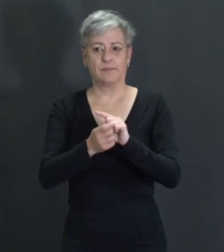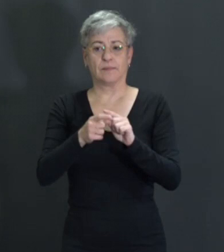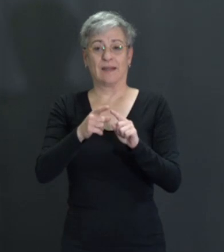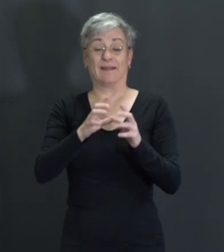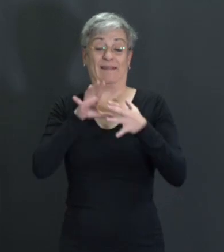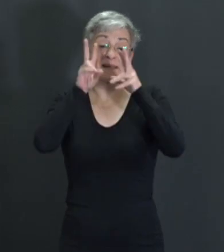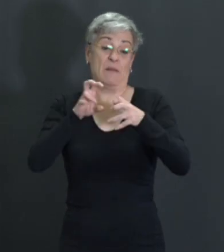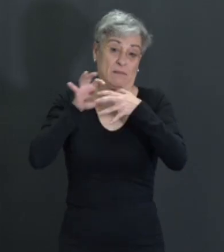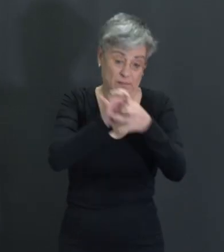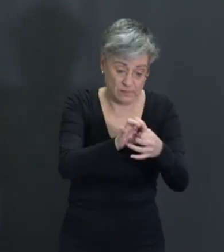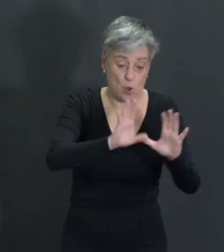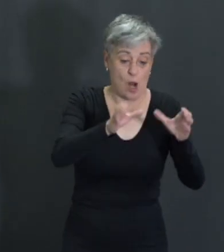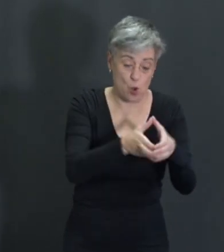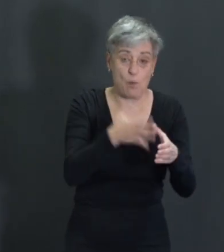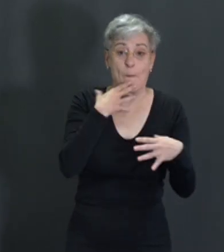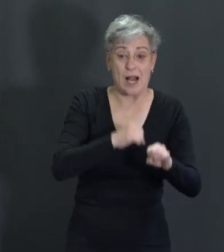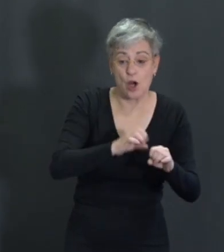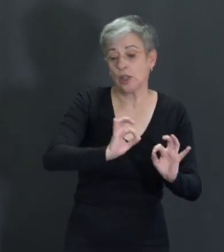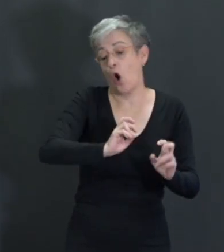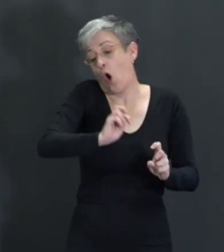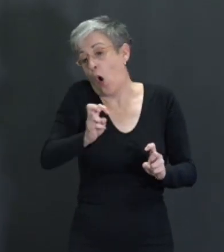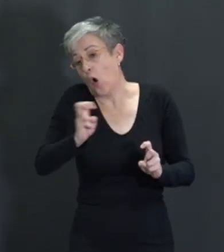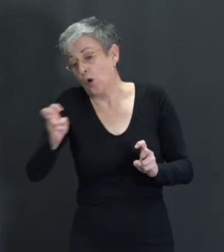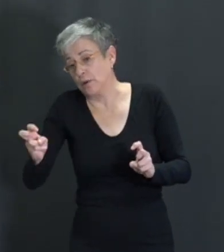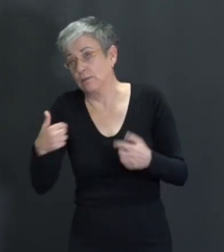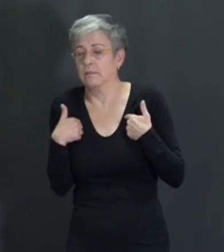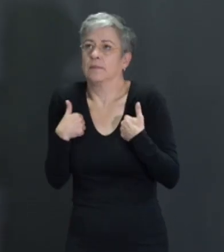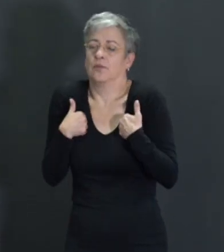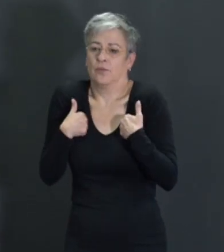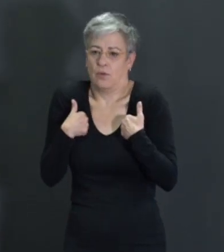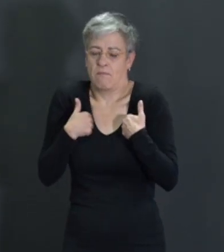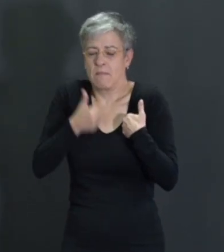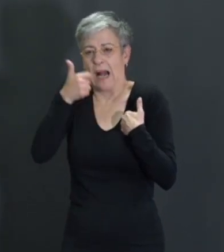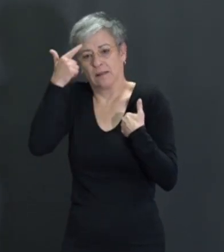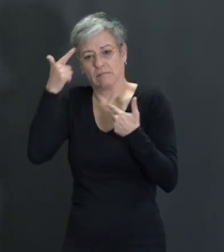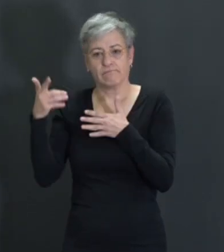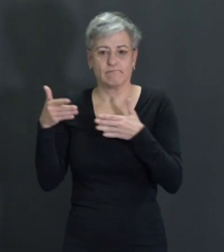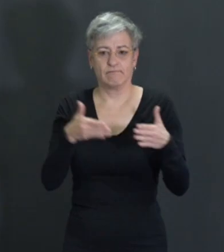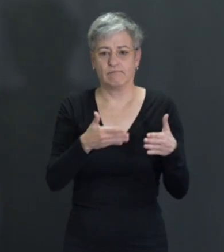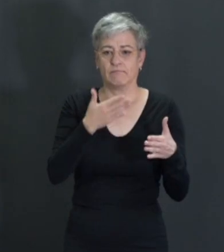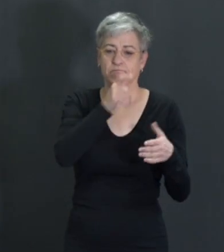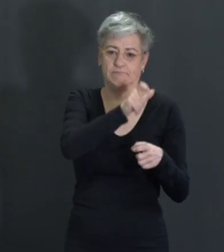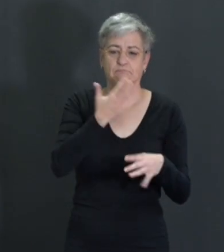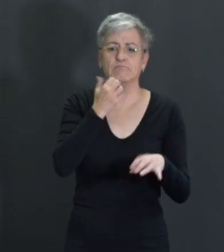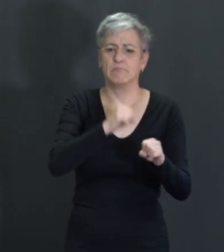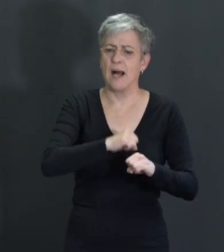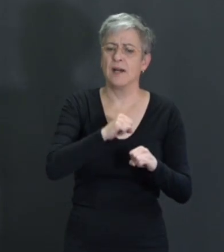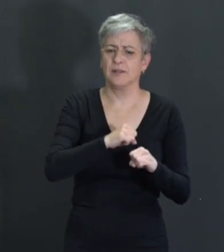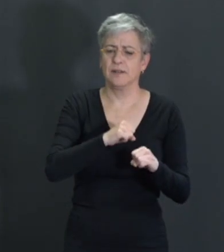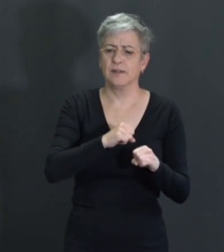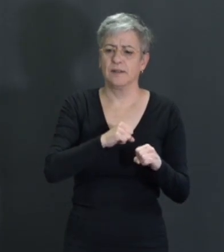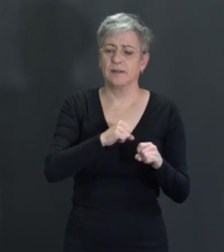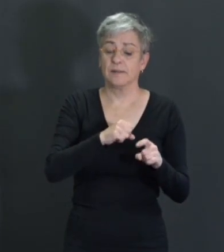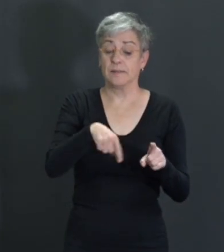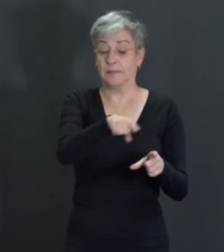o a toda la población. En este caso yo me circunscribo bastante a personas mayores